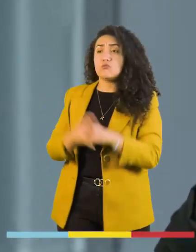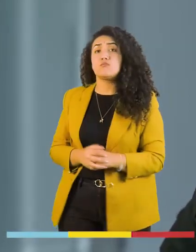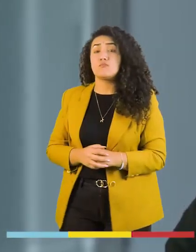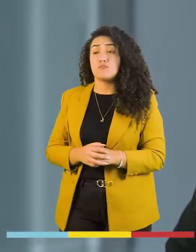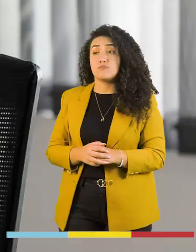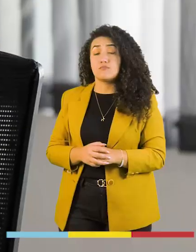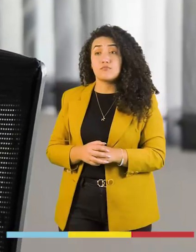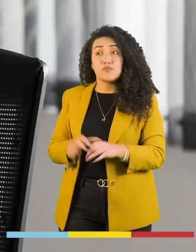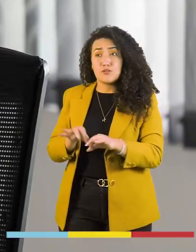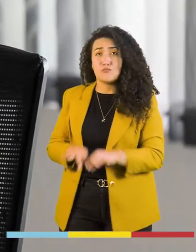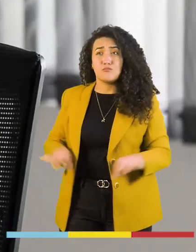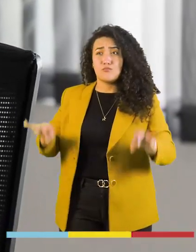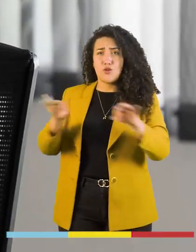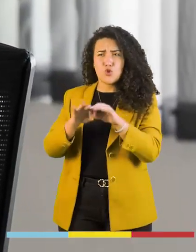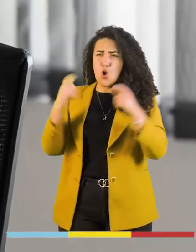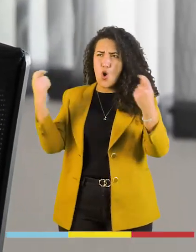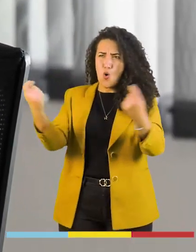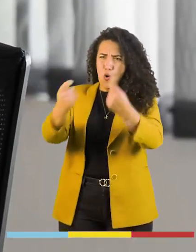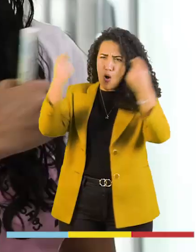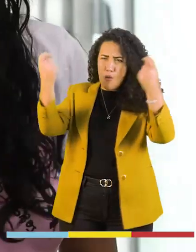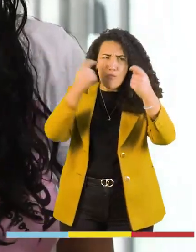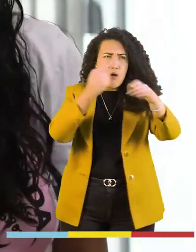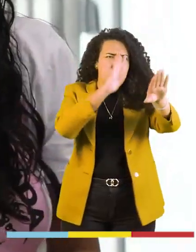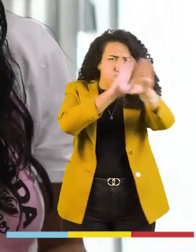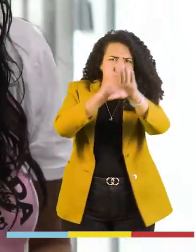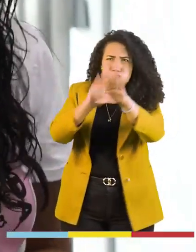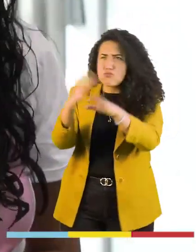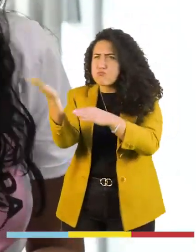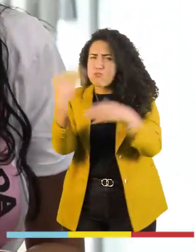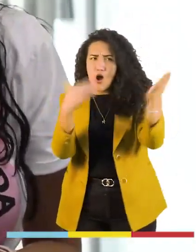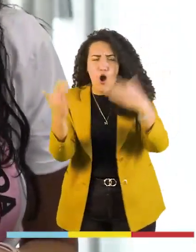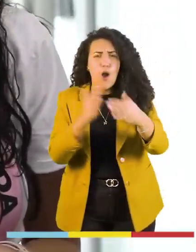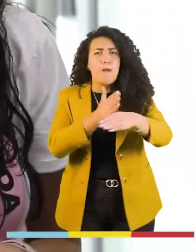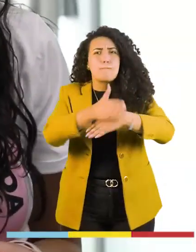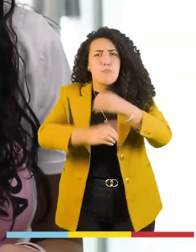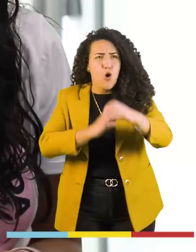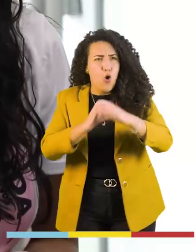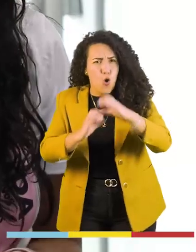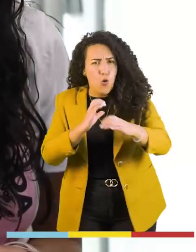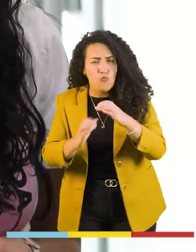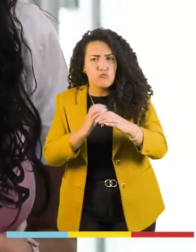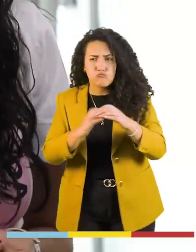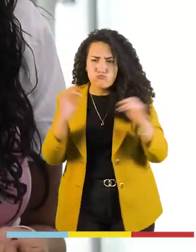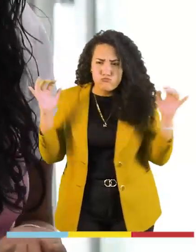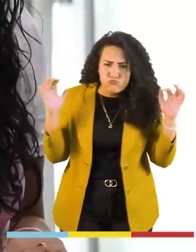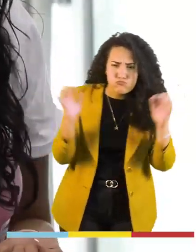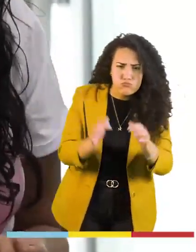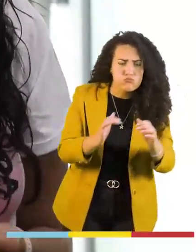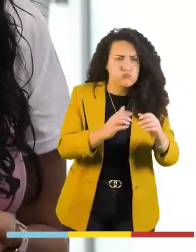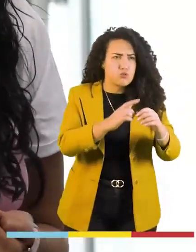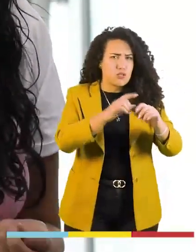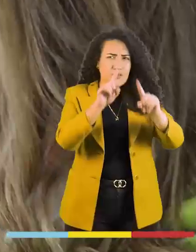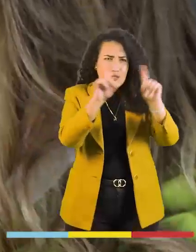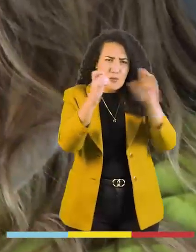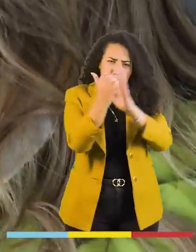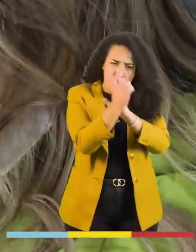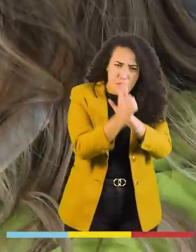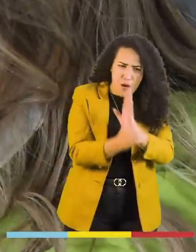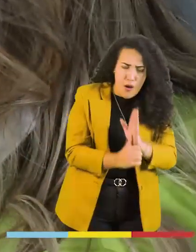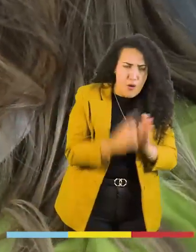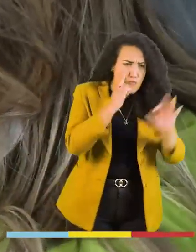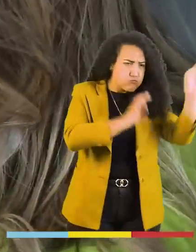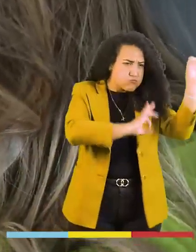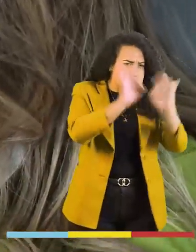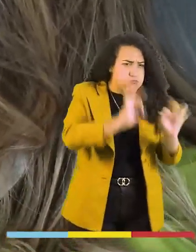empieza a hacerse realidad, así que tenemos que movilizar toda la campaña para convocatoria de medios, cubrimiento,